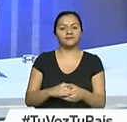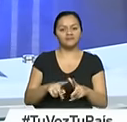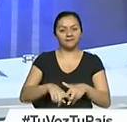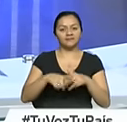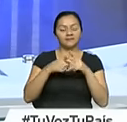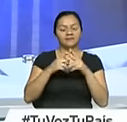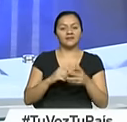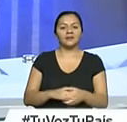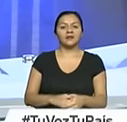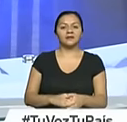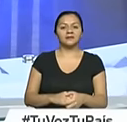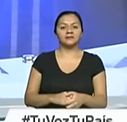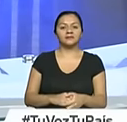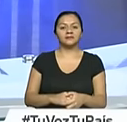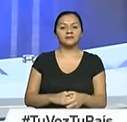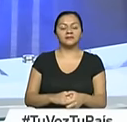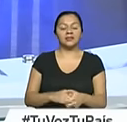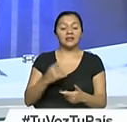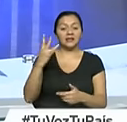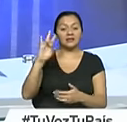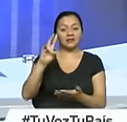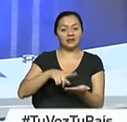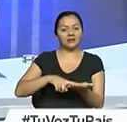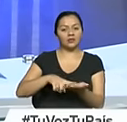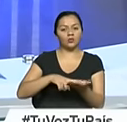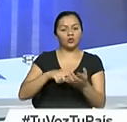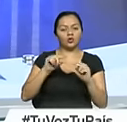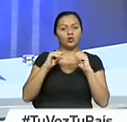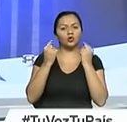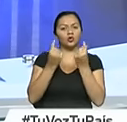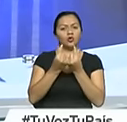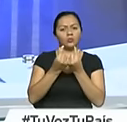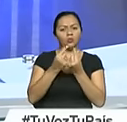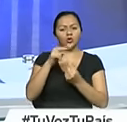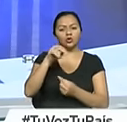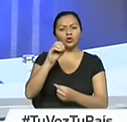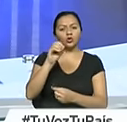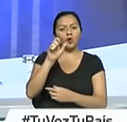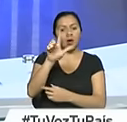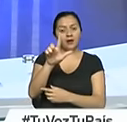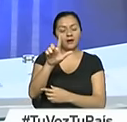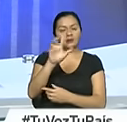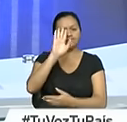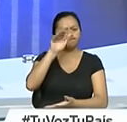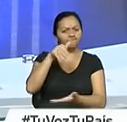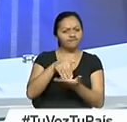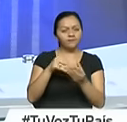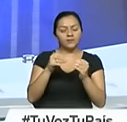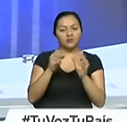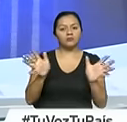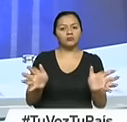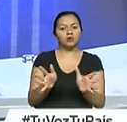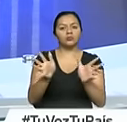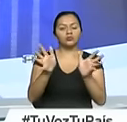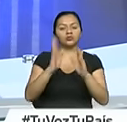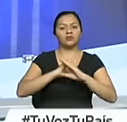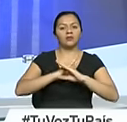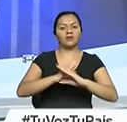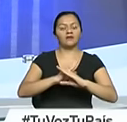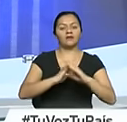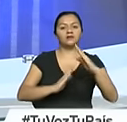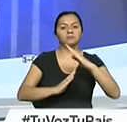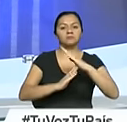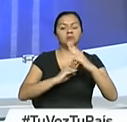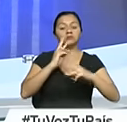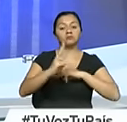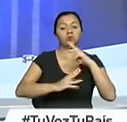Iniciamos. La 17ª cumbre del Movimiento de Países No Alineados se centrará en la promoción y defensa de la paz